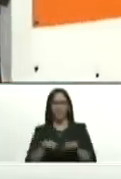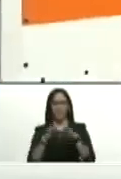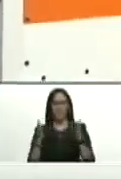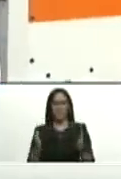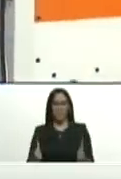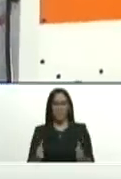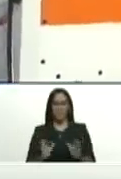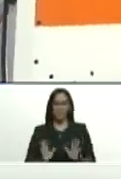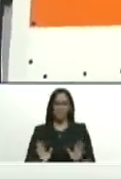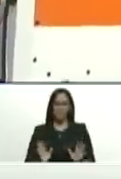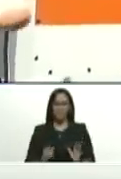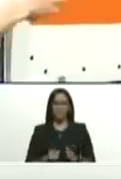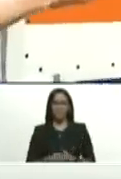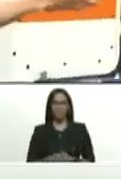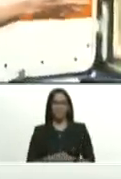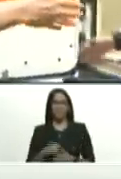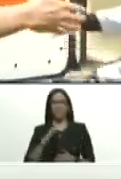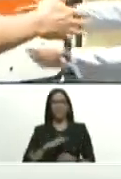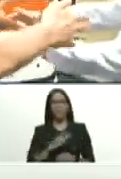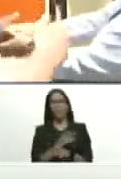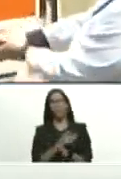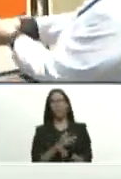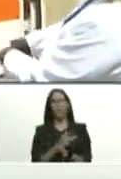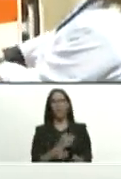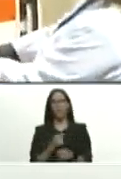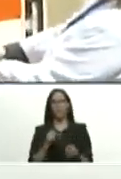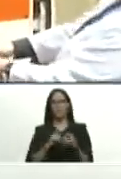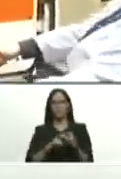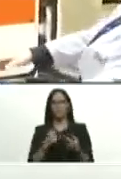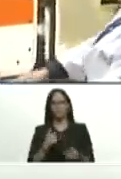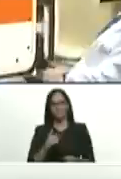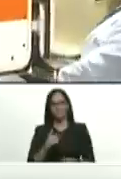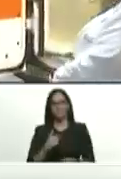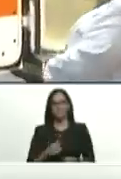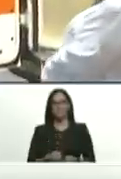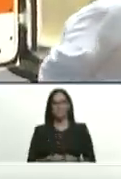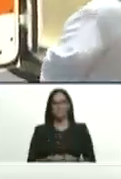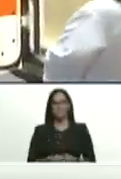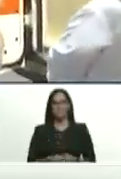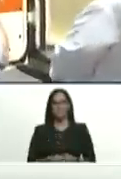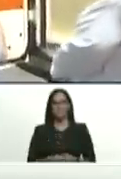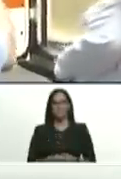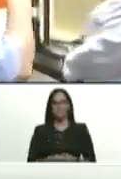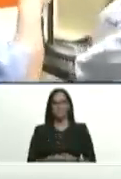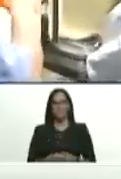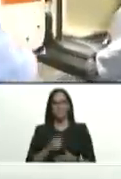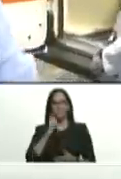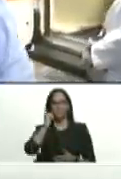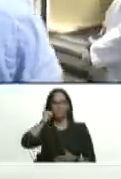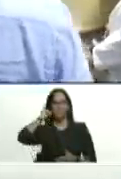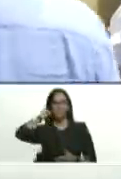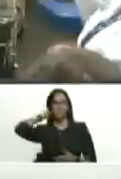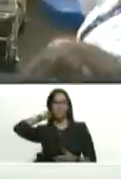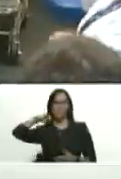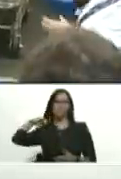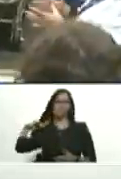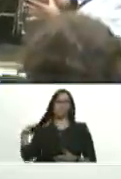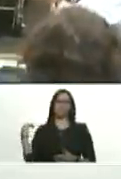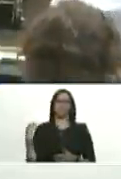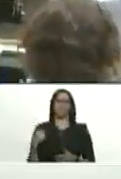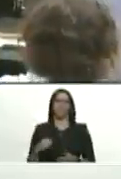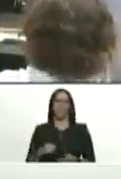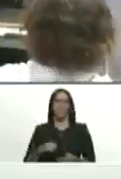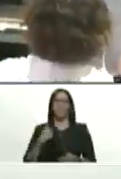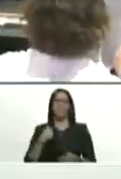¿Ah? Estuvimos jugando silita y yo, ¿vale? ¿Ah? Y la silita me dio una